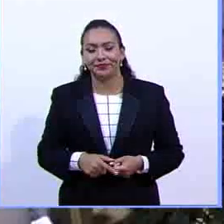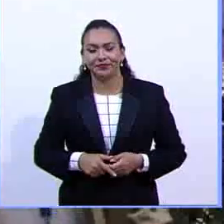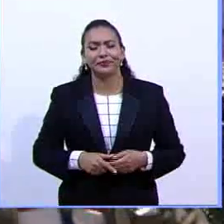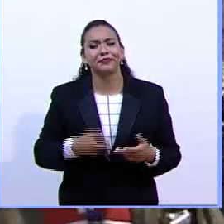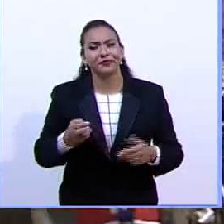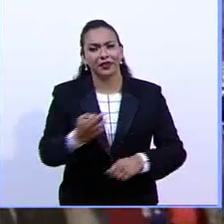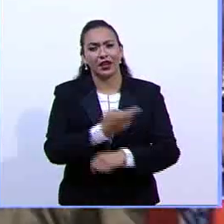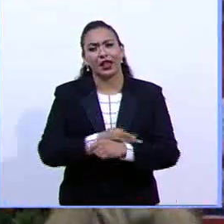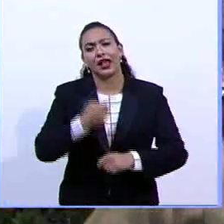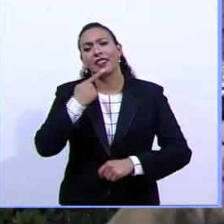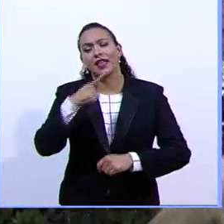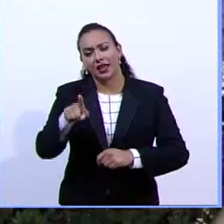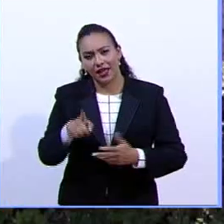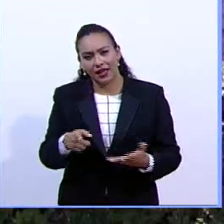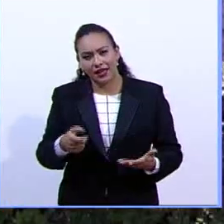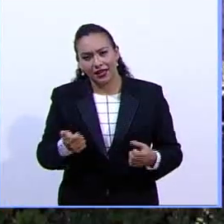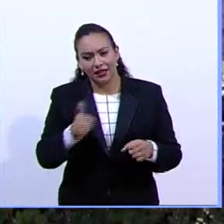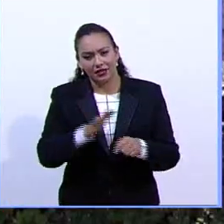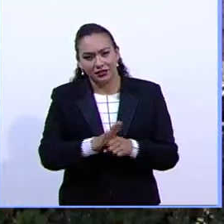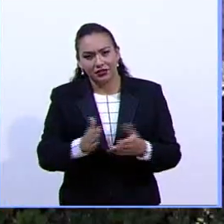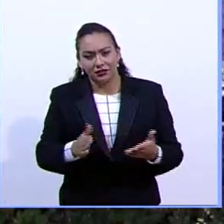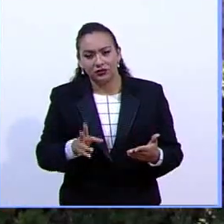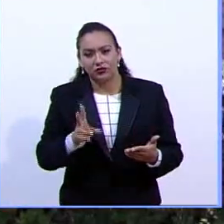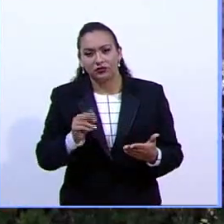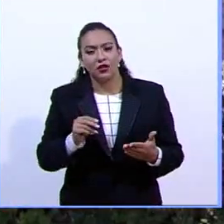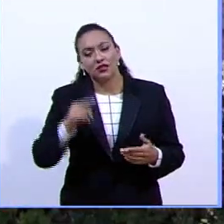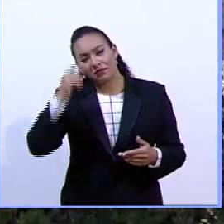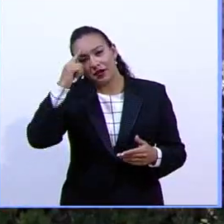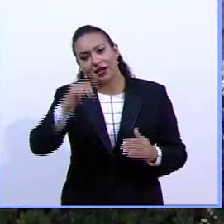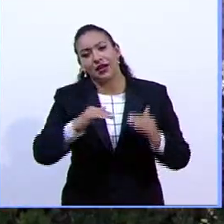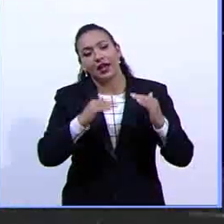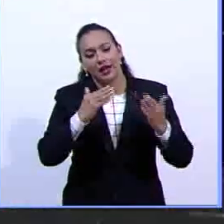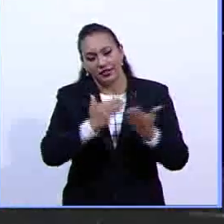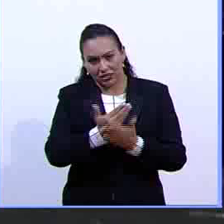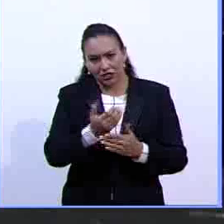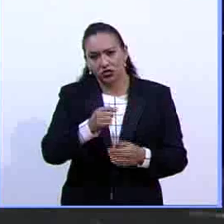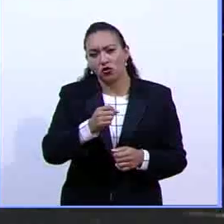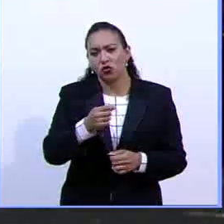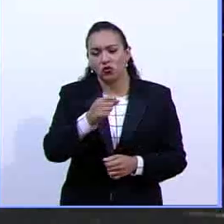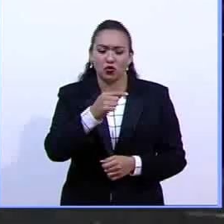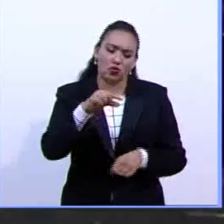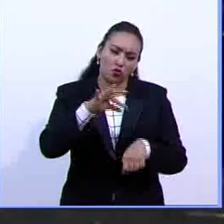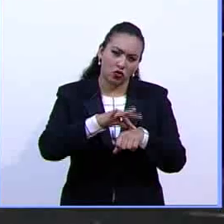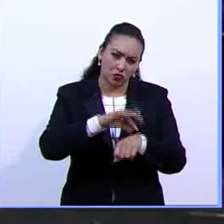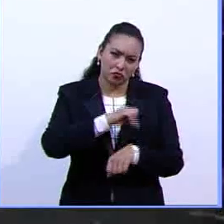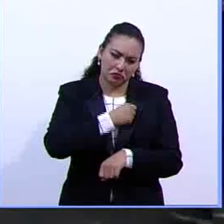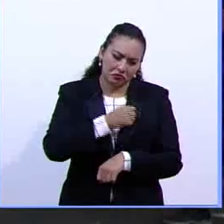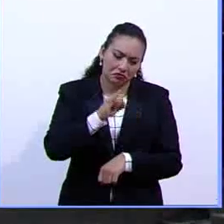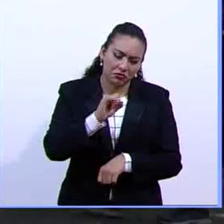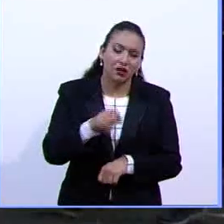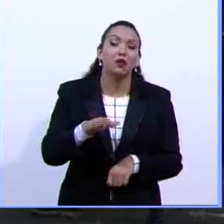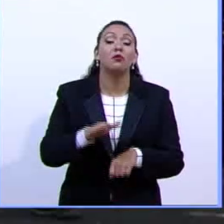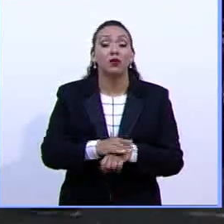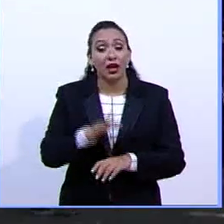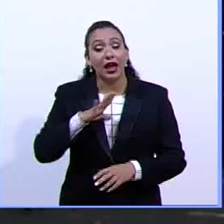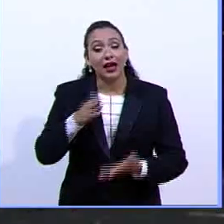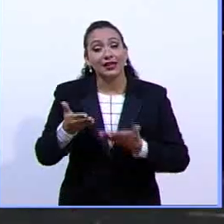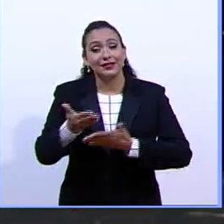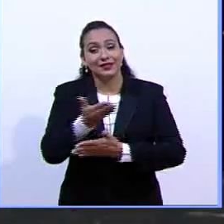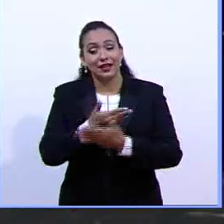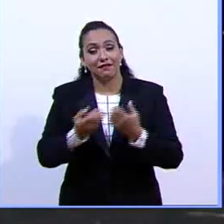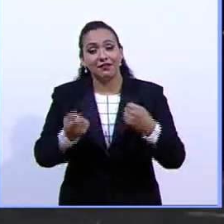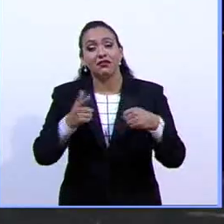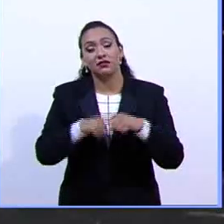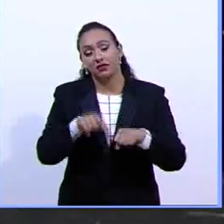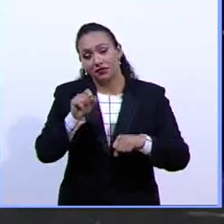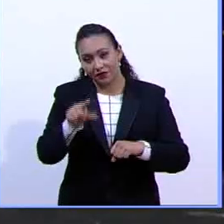procedimiento de queja administrativa no debe estar restringido a los servicios médicos, ya que la institución también prevé servicios de carácter